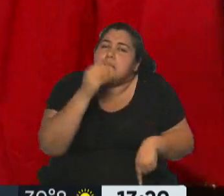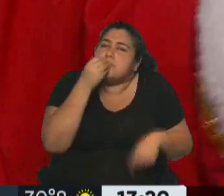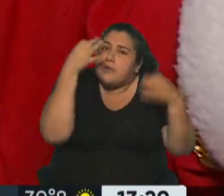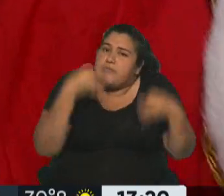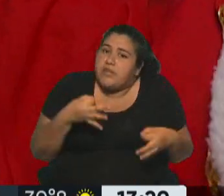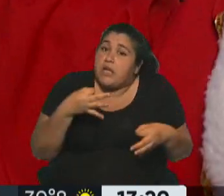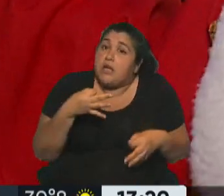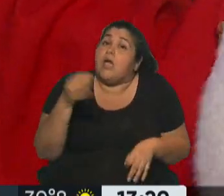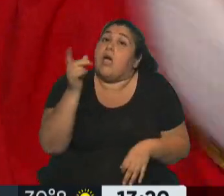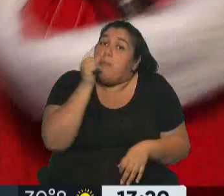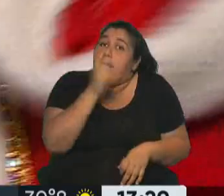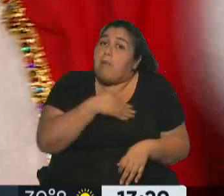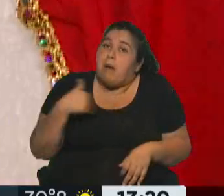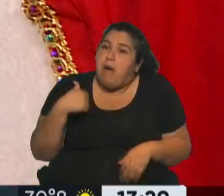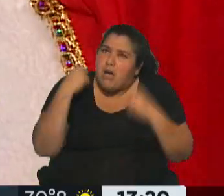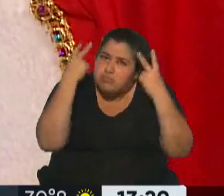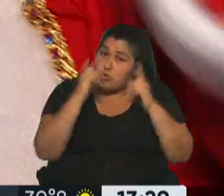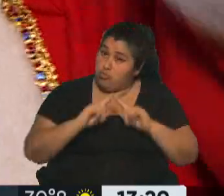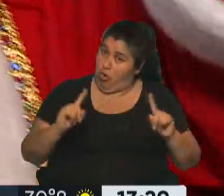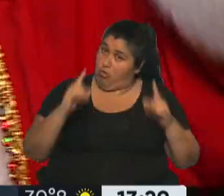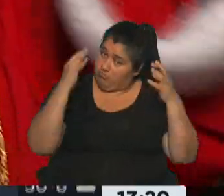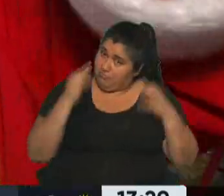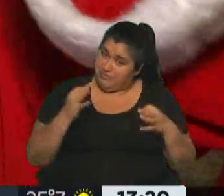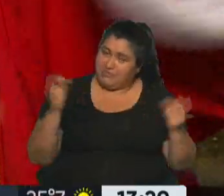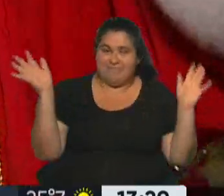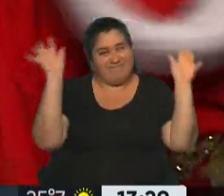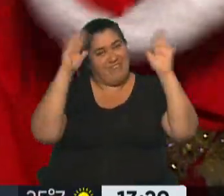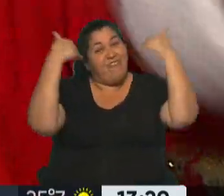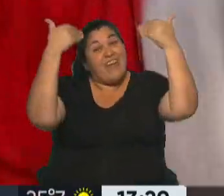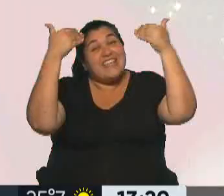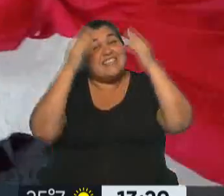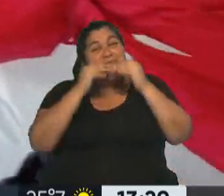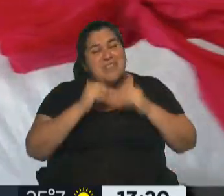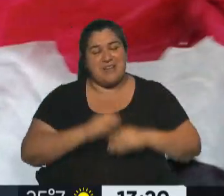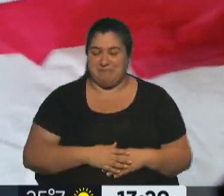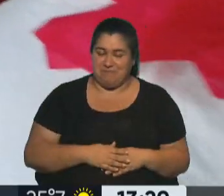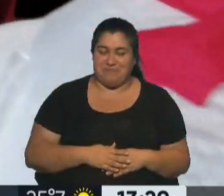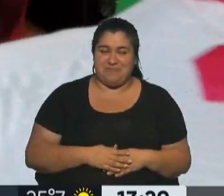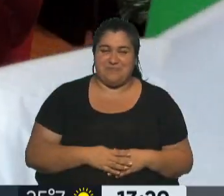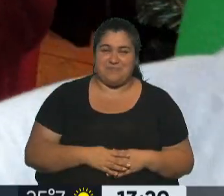hacer caso a papi y a mami. ¡Feliz Navidad!